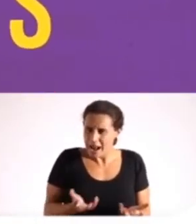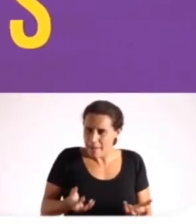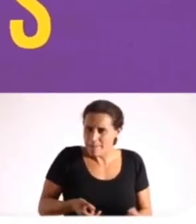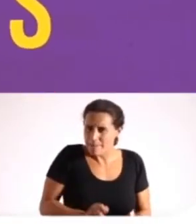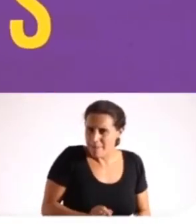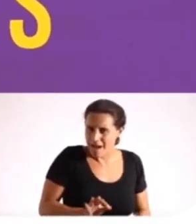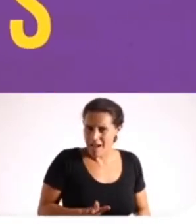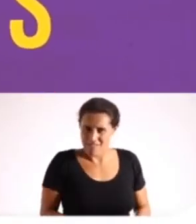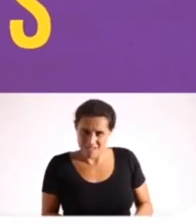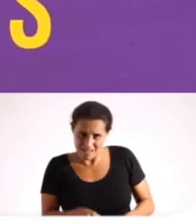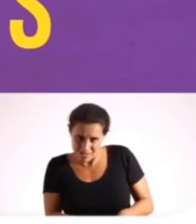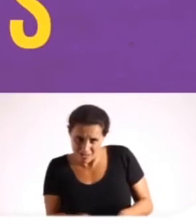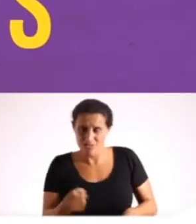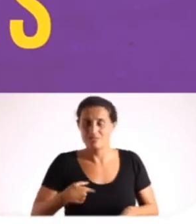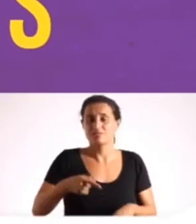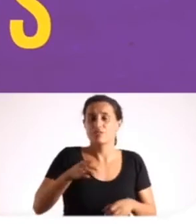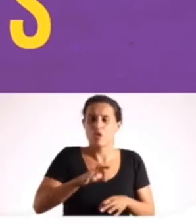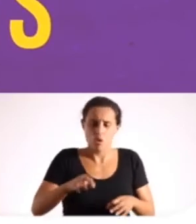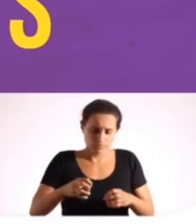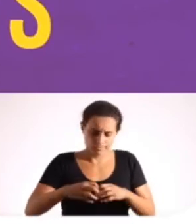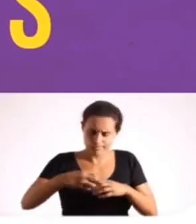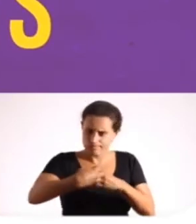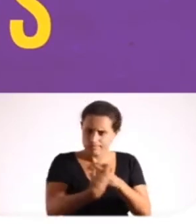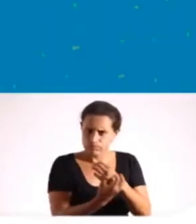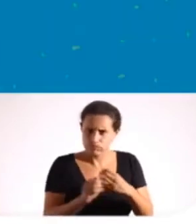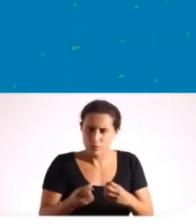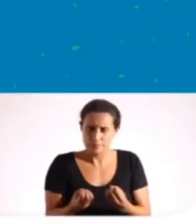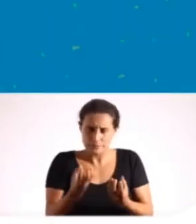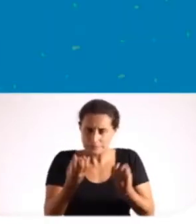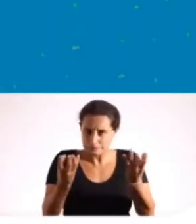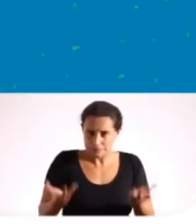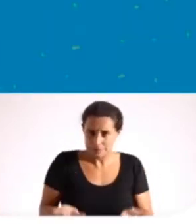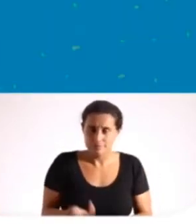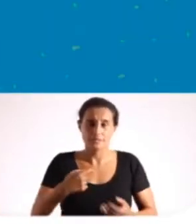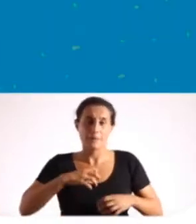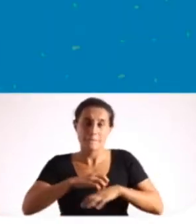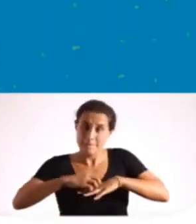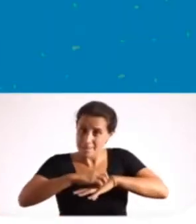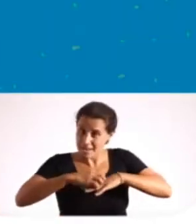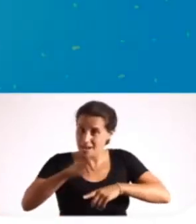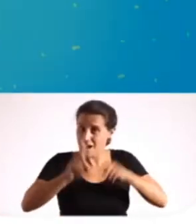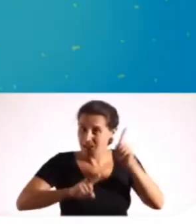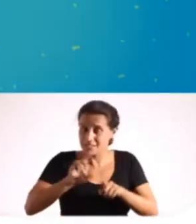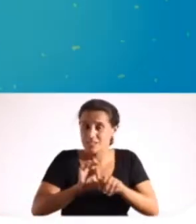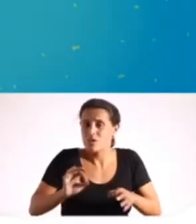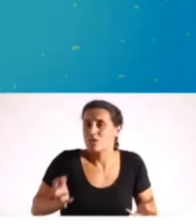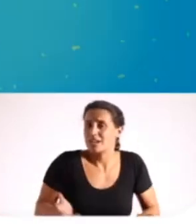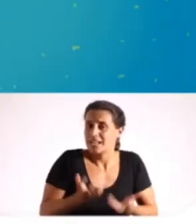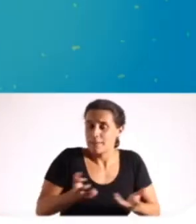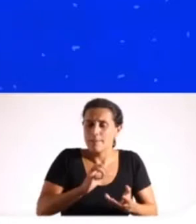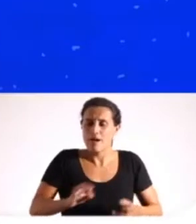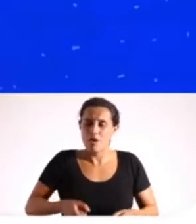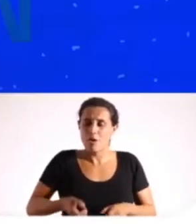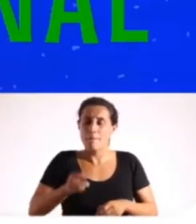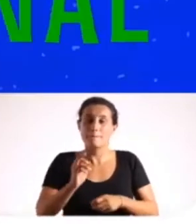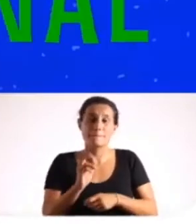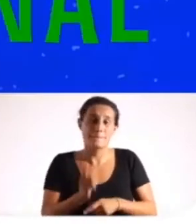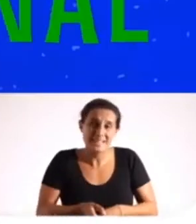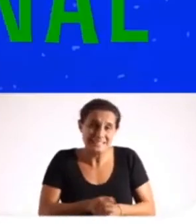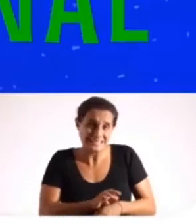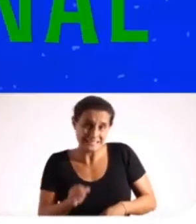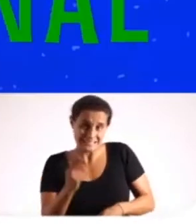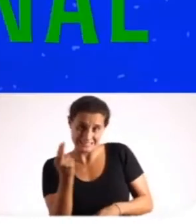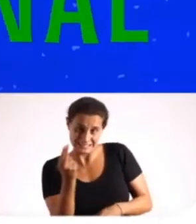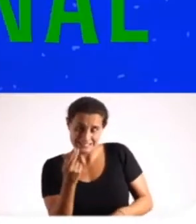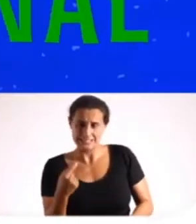genitales, bultos, irritaciones o sarpullidos en los genitales, picazón, ardor o dolor al orinar. Y las